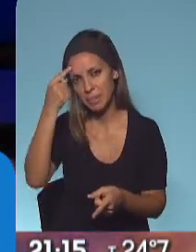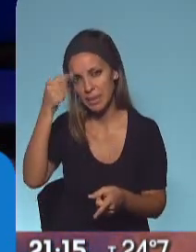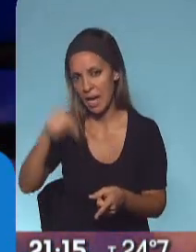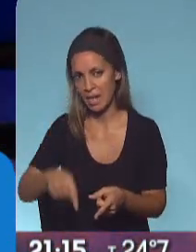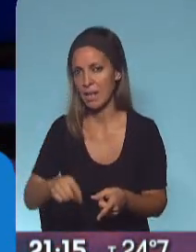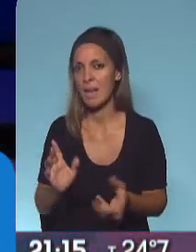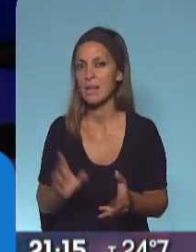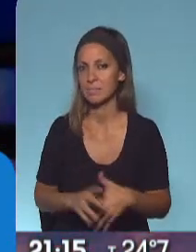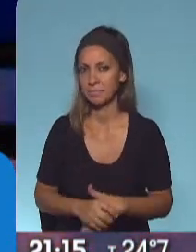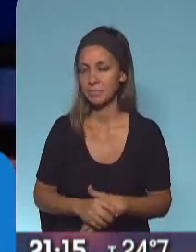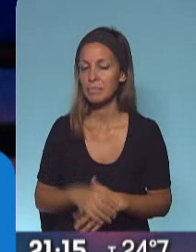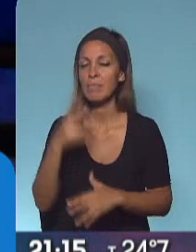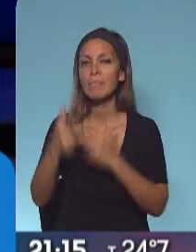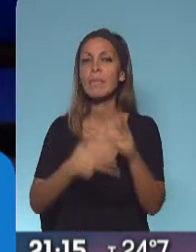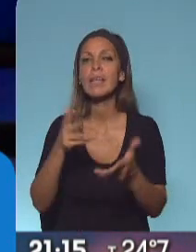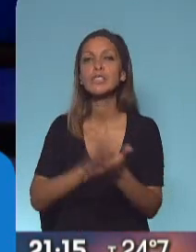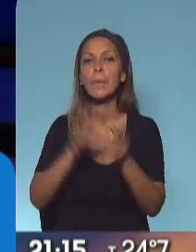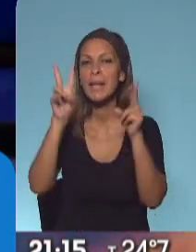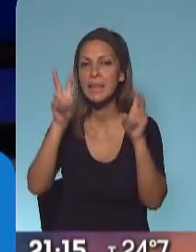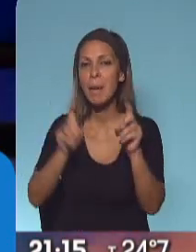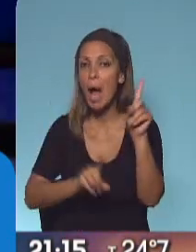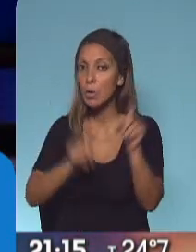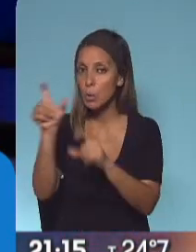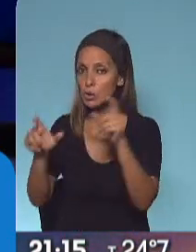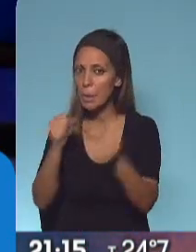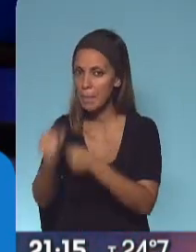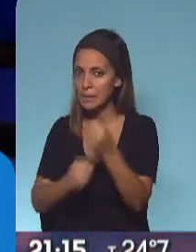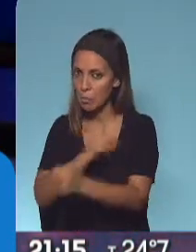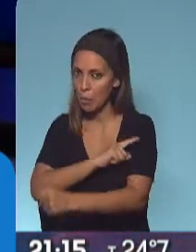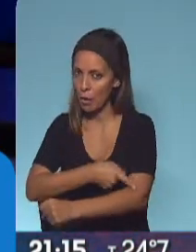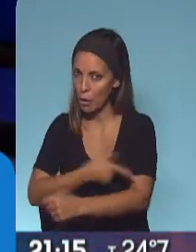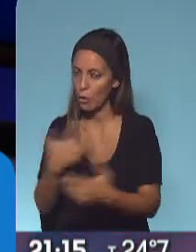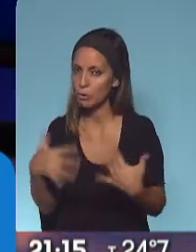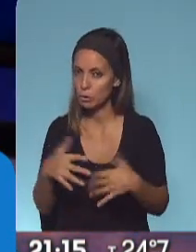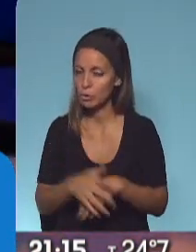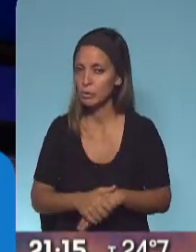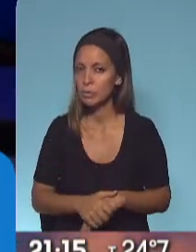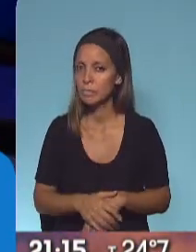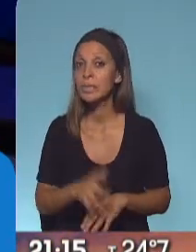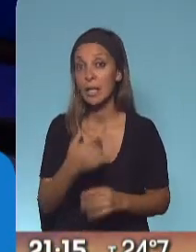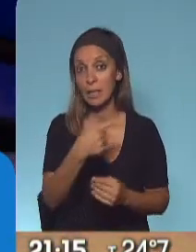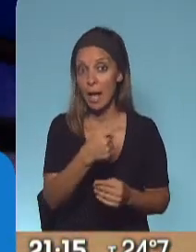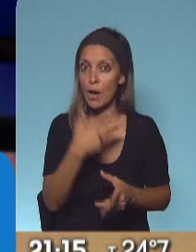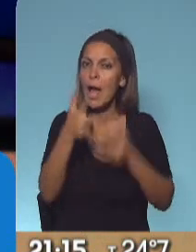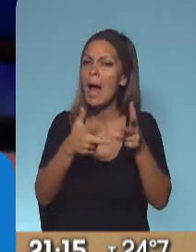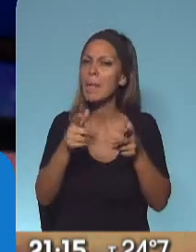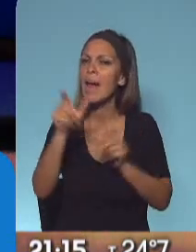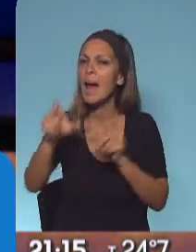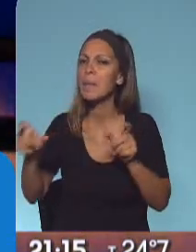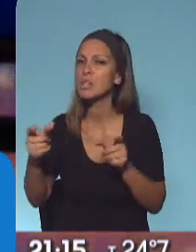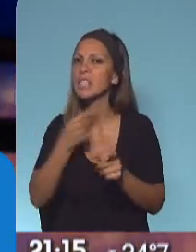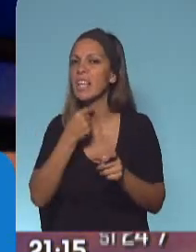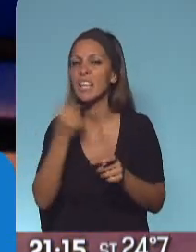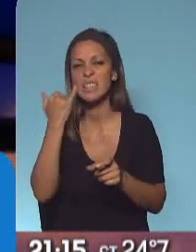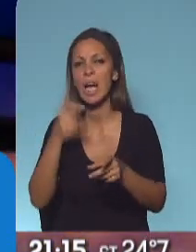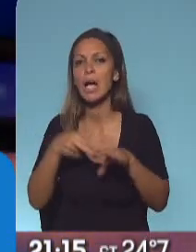veníamos contando, el tema de algunos empresarios muy poderosos, muy influyentes del país. La cuarentena. Claro, que ya